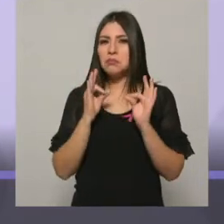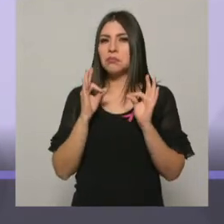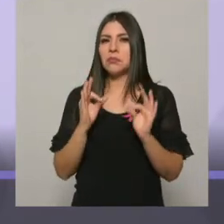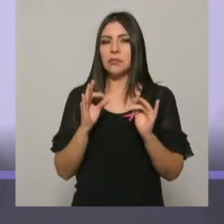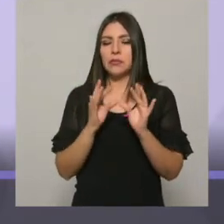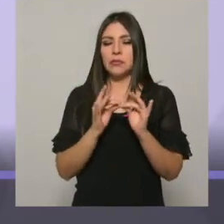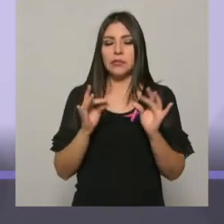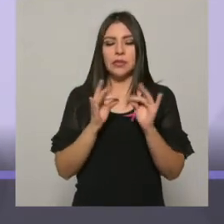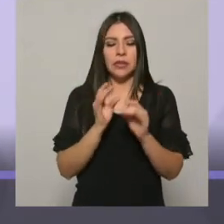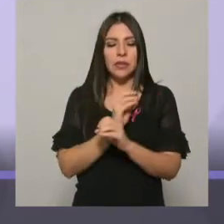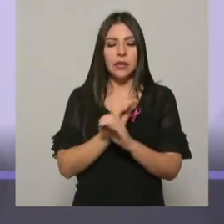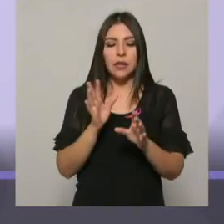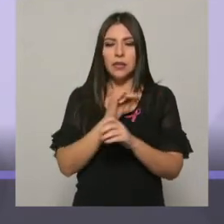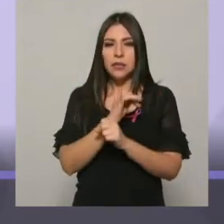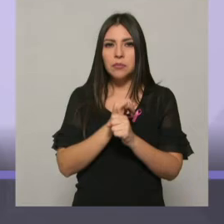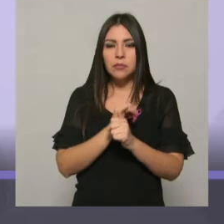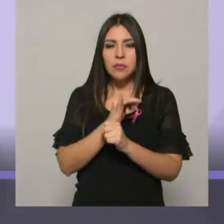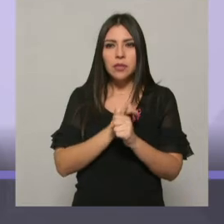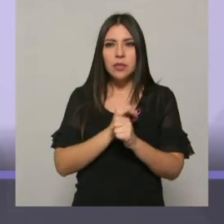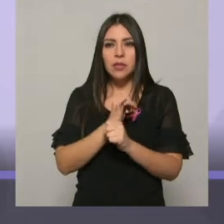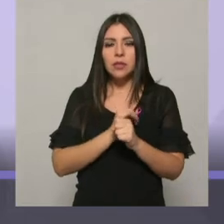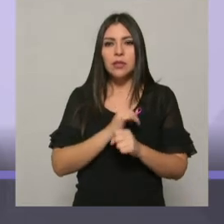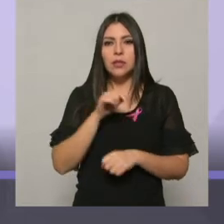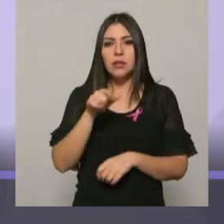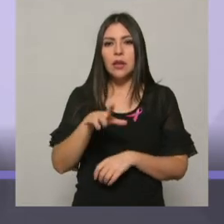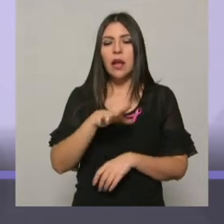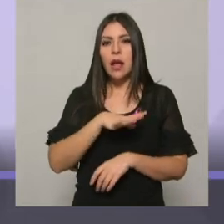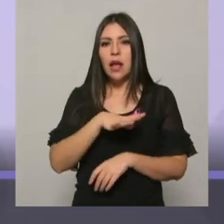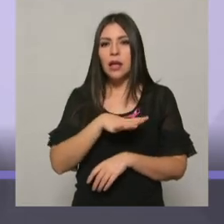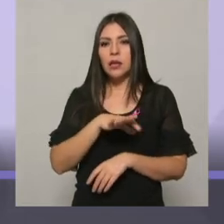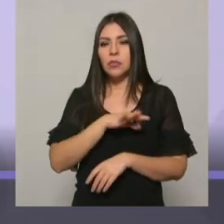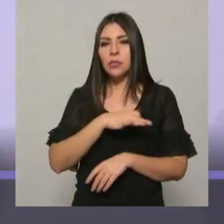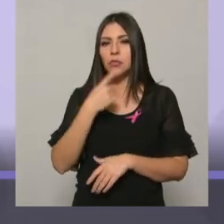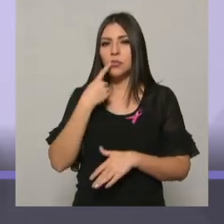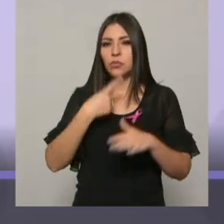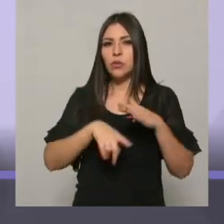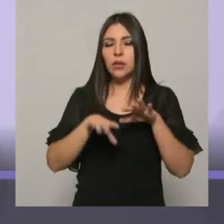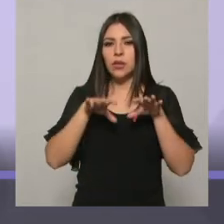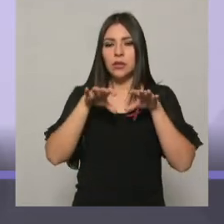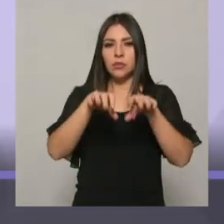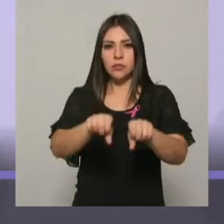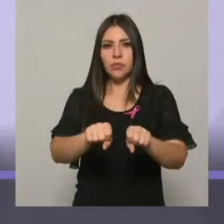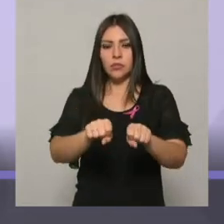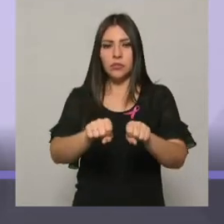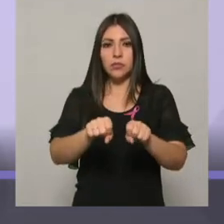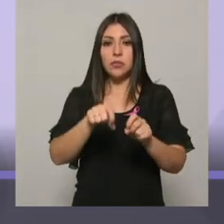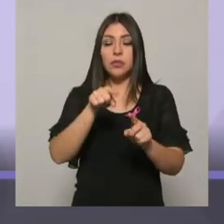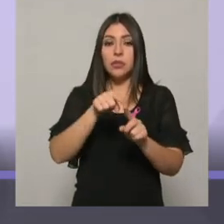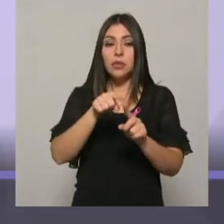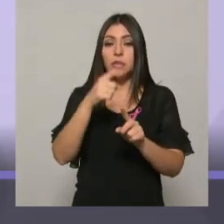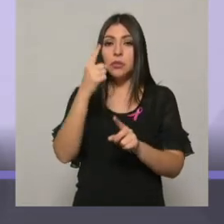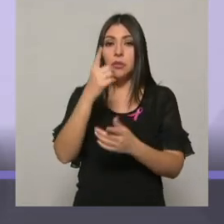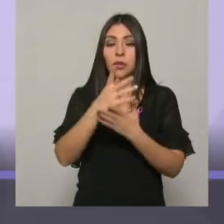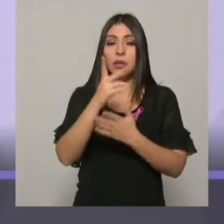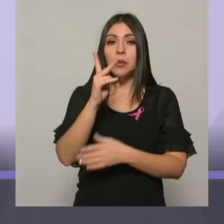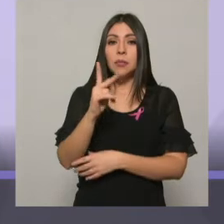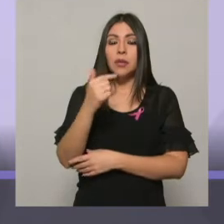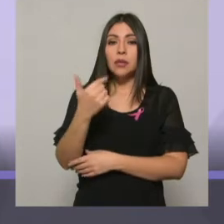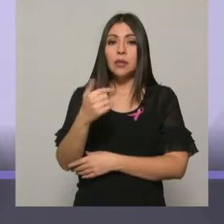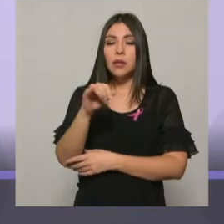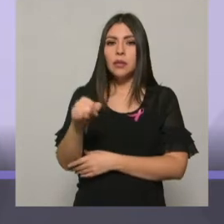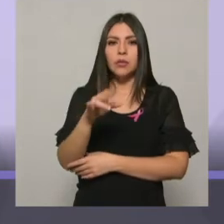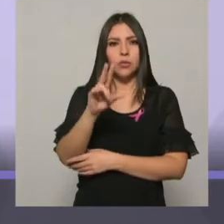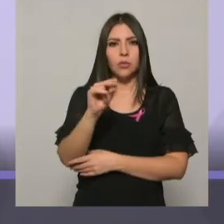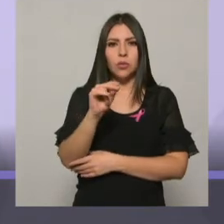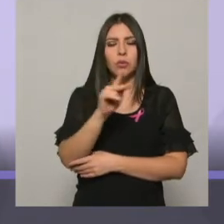fundada y que hay órdenes de aprehensión. Ustedes saben que las órdenes de aprehensión no son de la Procuraduría, son de jueces